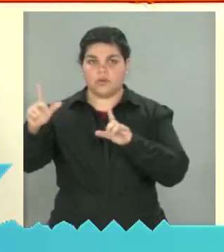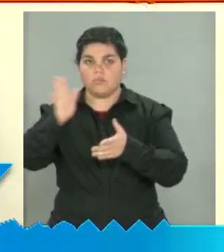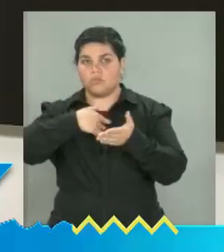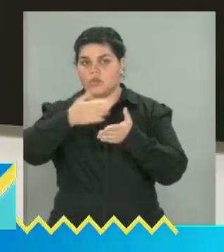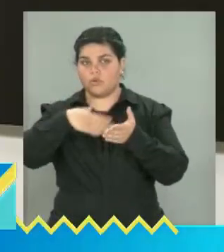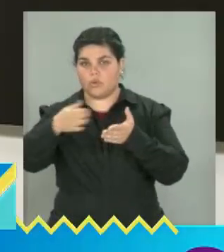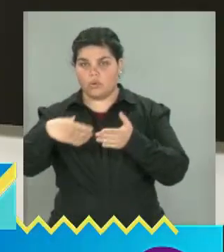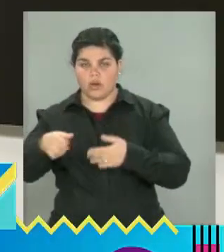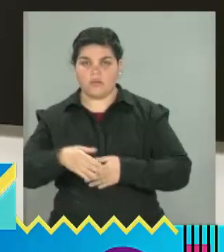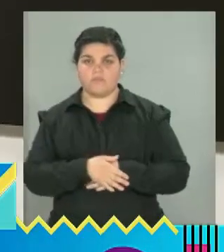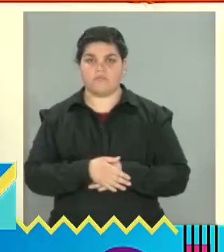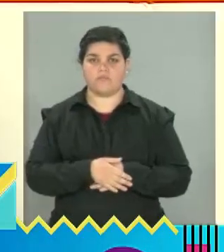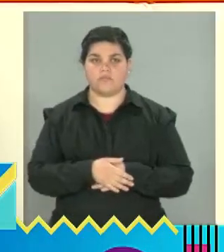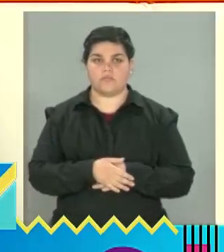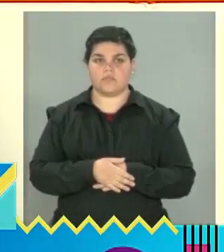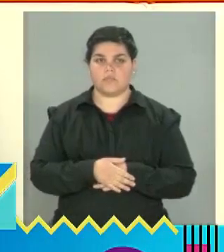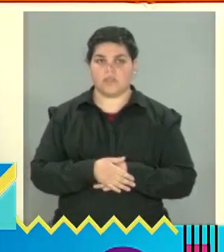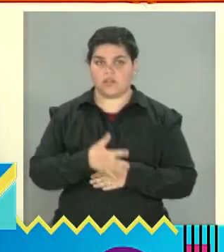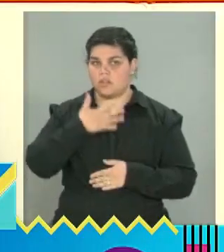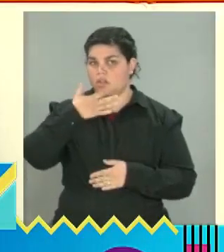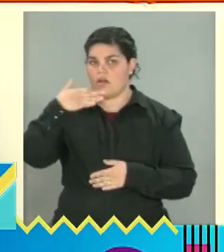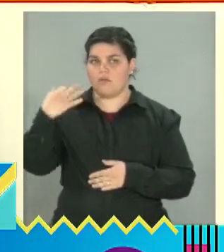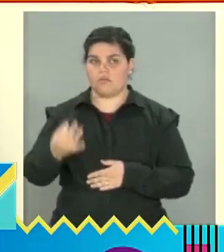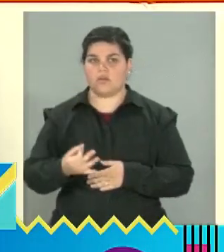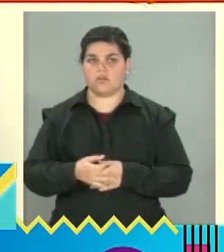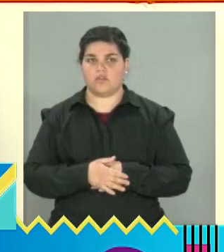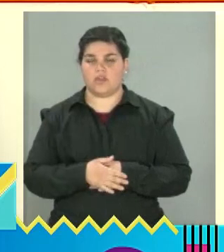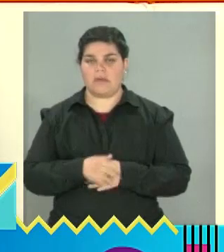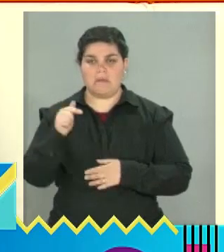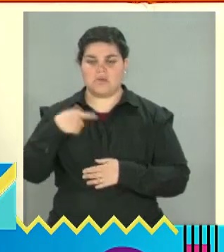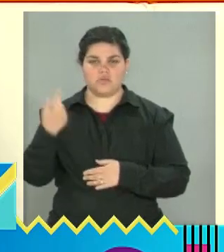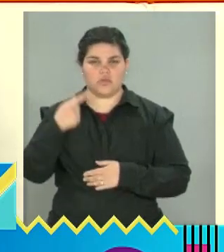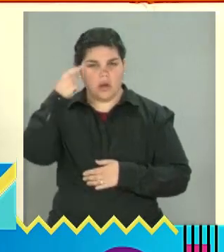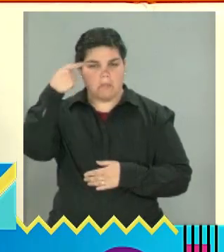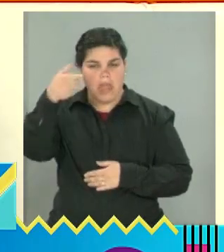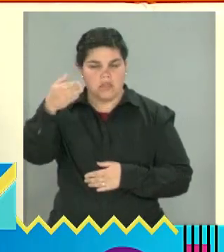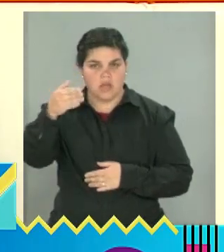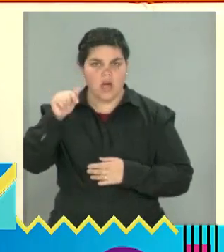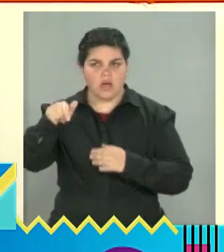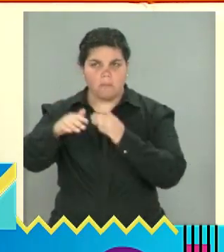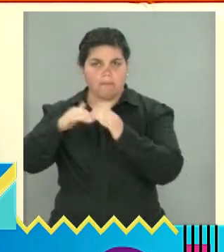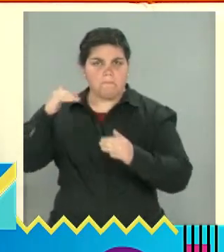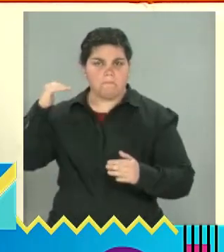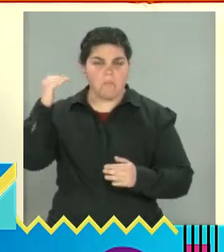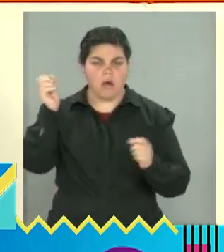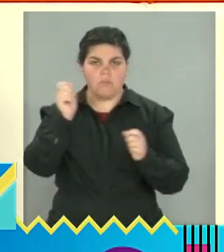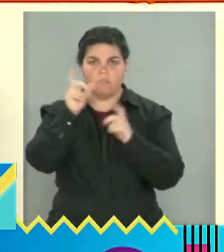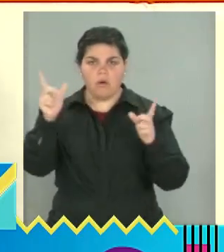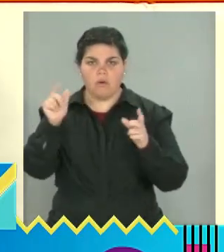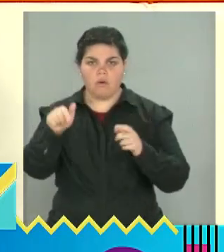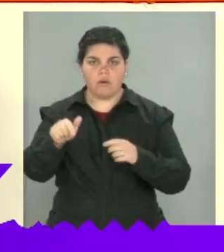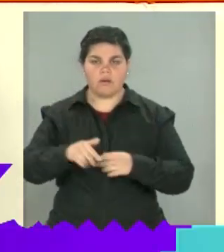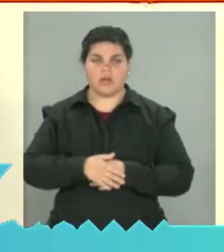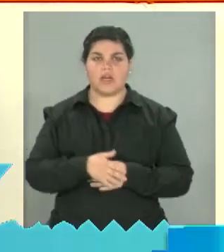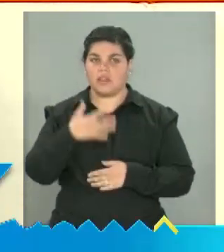chicos pinten. Y la verdad que nos superó totalmente las expectativas que teníamos. O sea, de hecho, era como, bueno, a